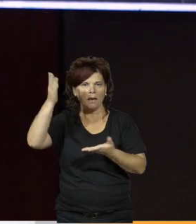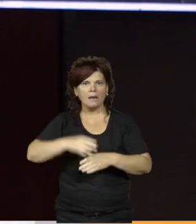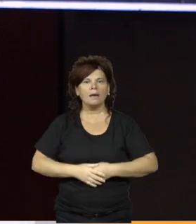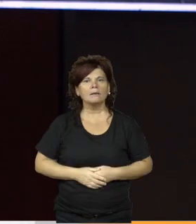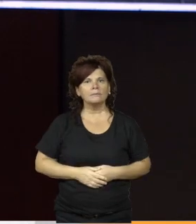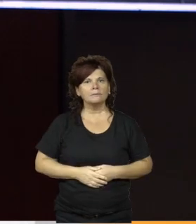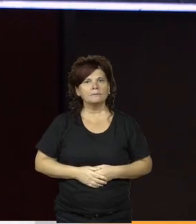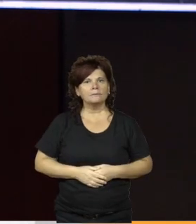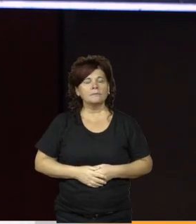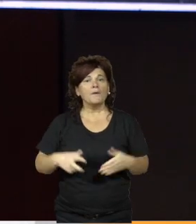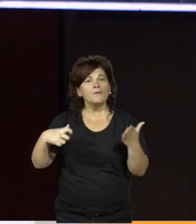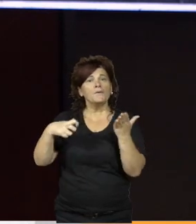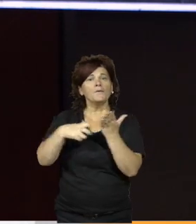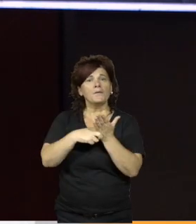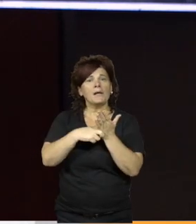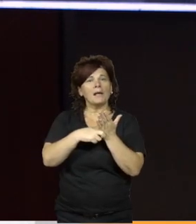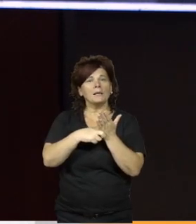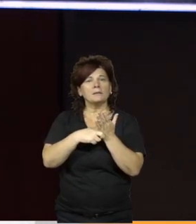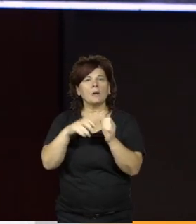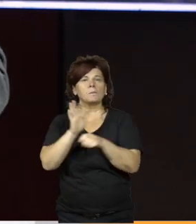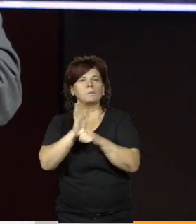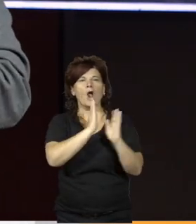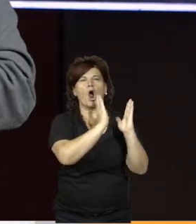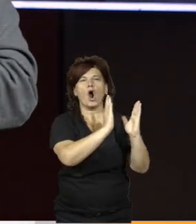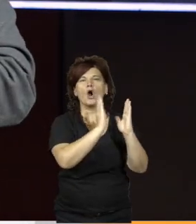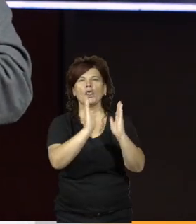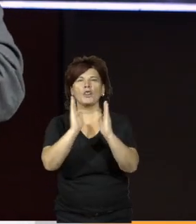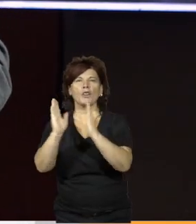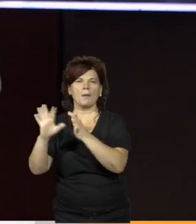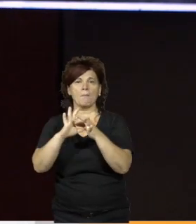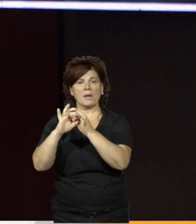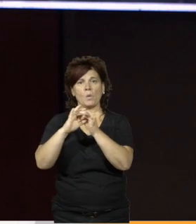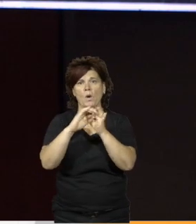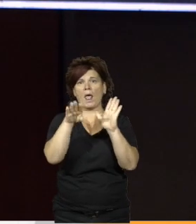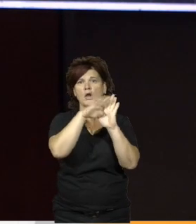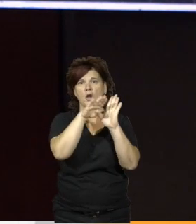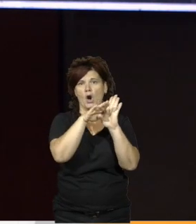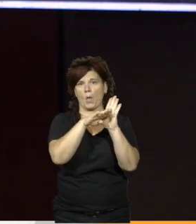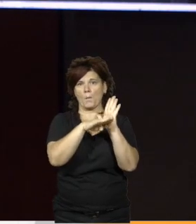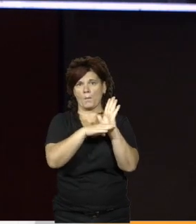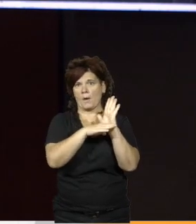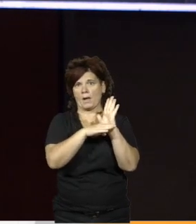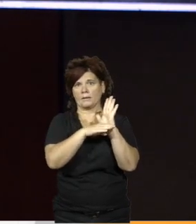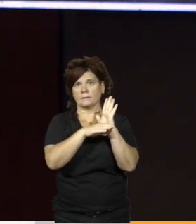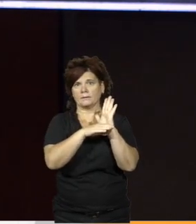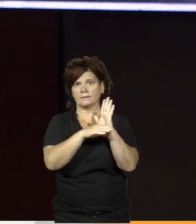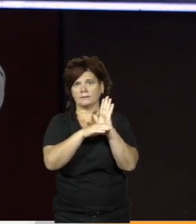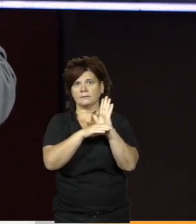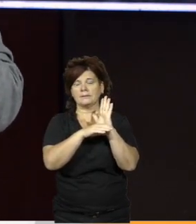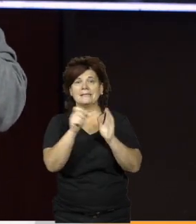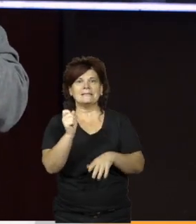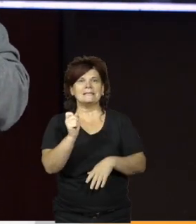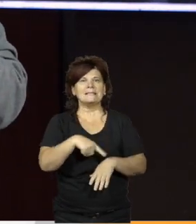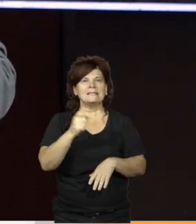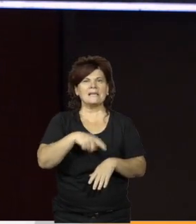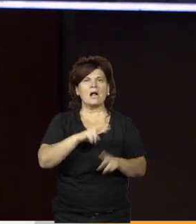la fiscalización tiene que tener un orden en cuanto a las normativas. El Chaco no puede tratar un